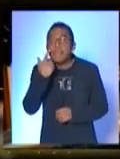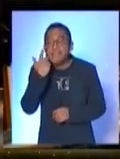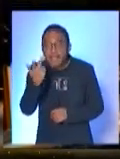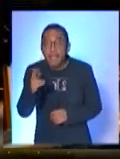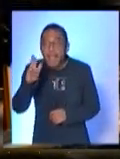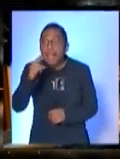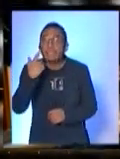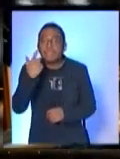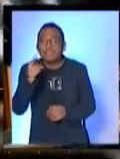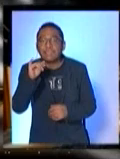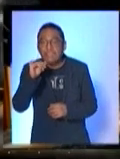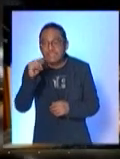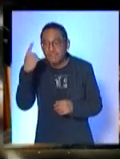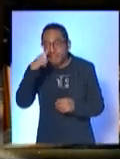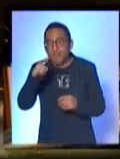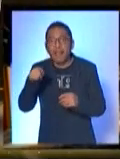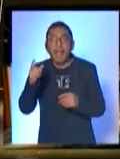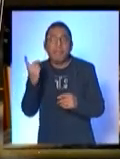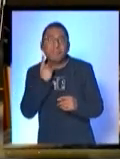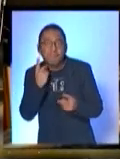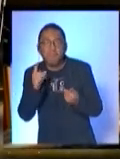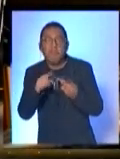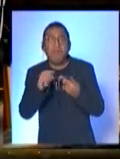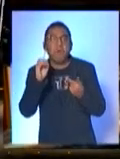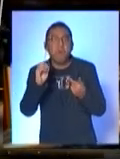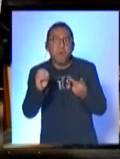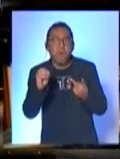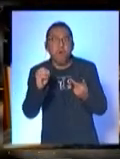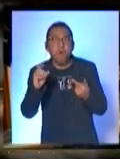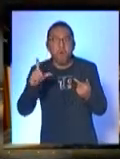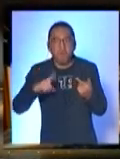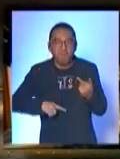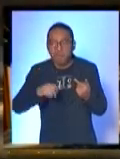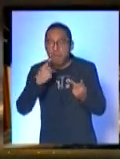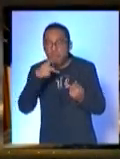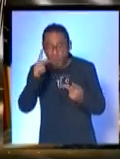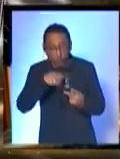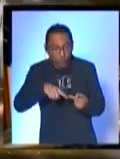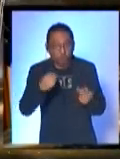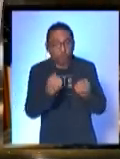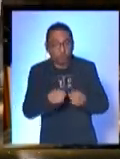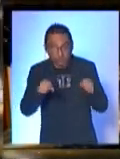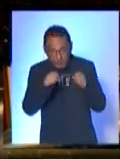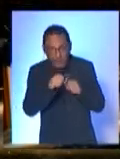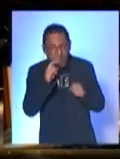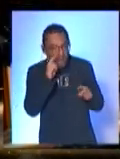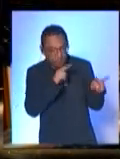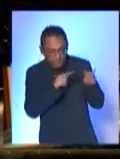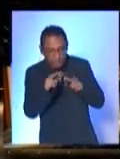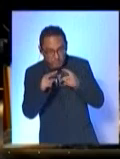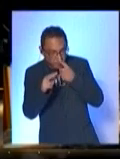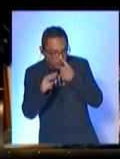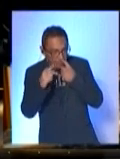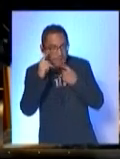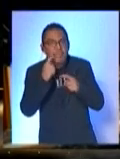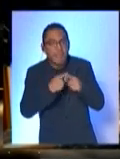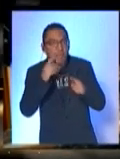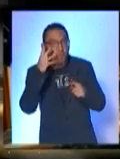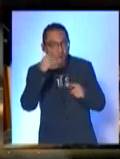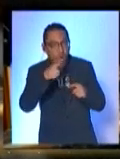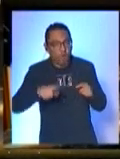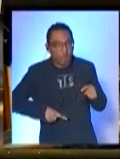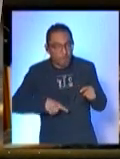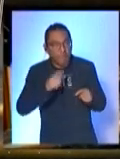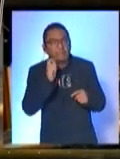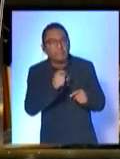de representación popular. Por lo tanto, yo creo que la sociedad debemos de fijarnos en que nuestro futuros gobernantes deben